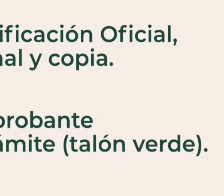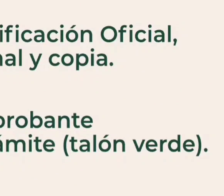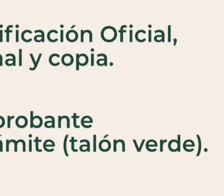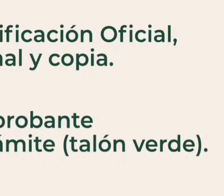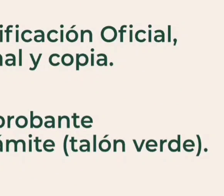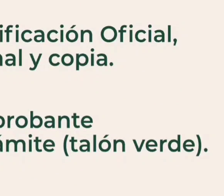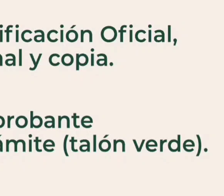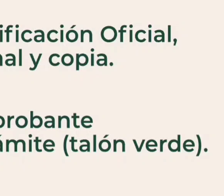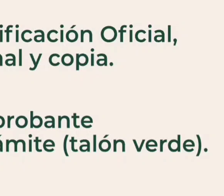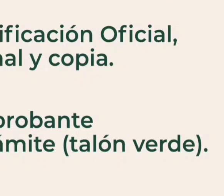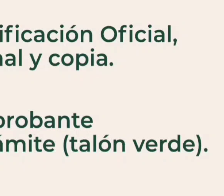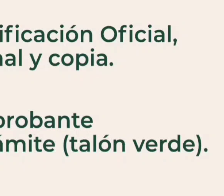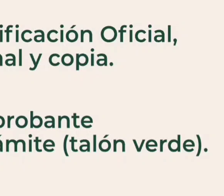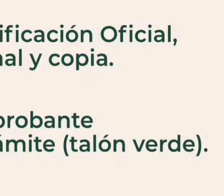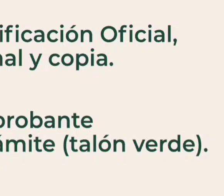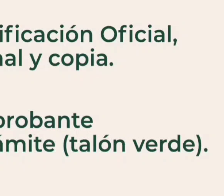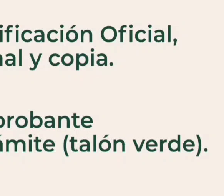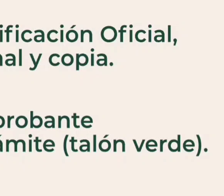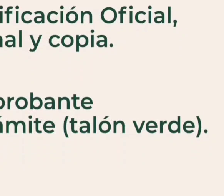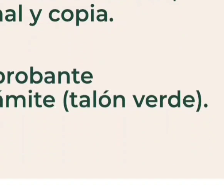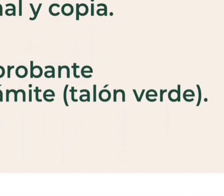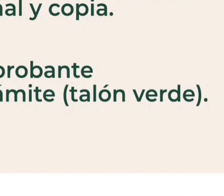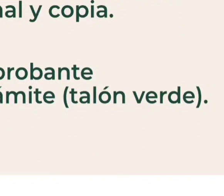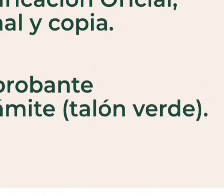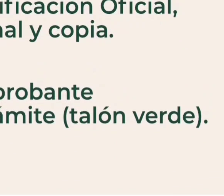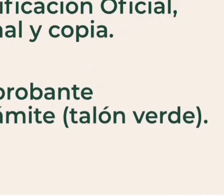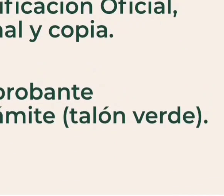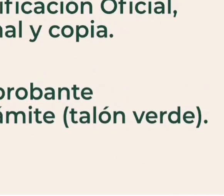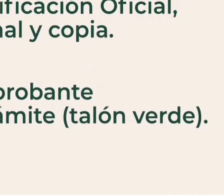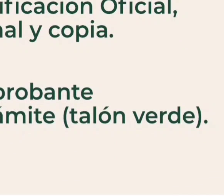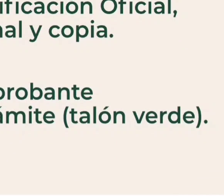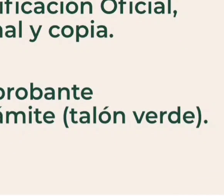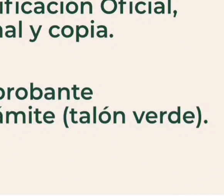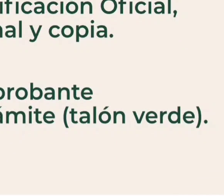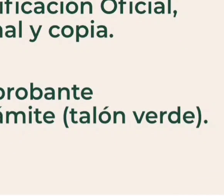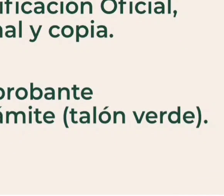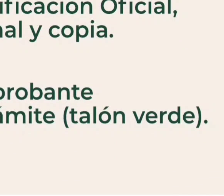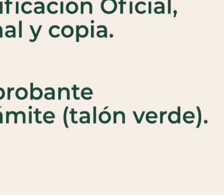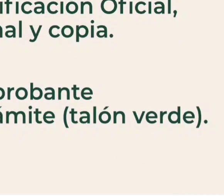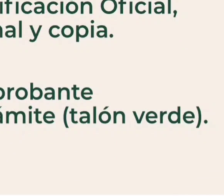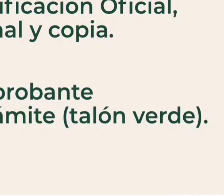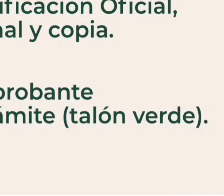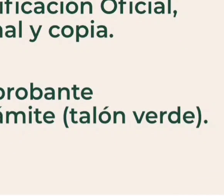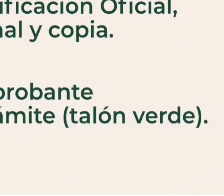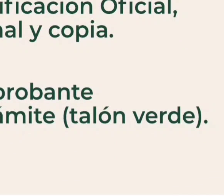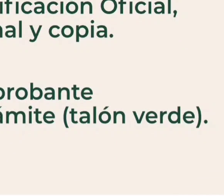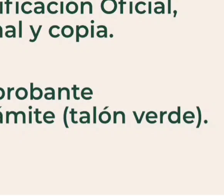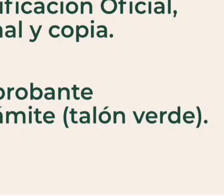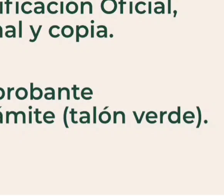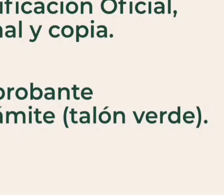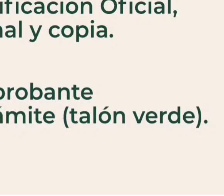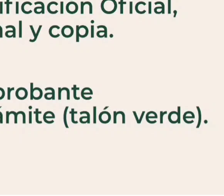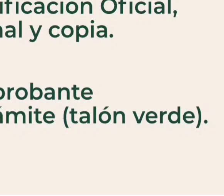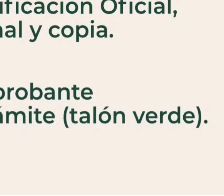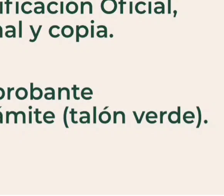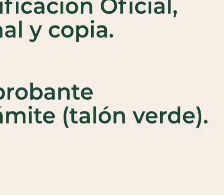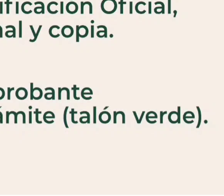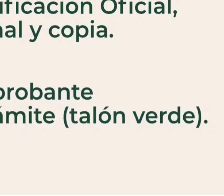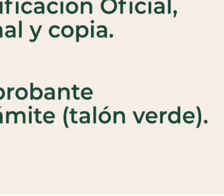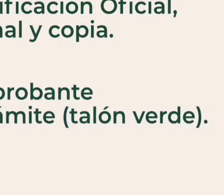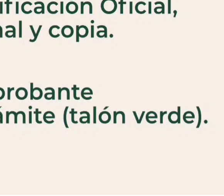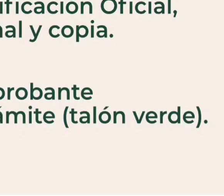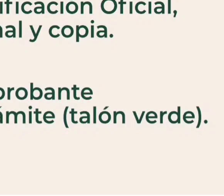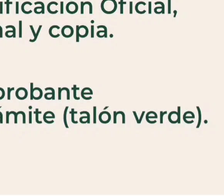lector original y una copia por los dos lados. Además, recuerde llevar el comprobante de